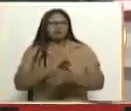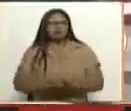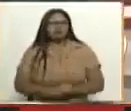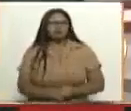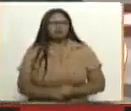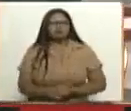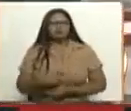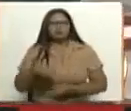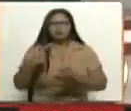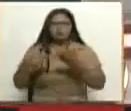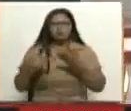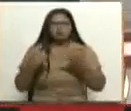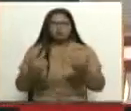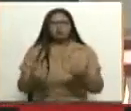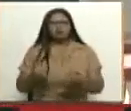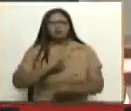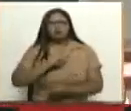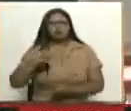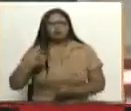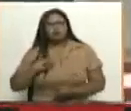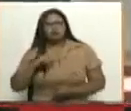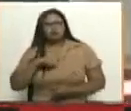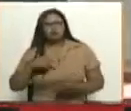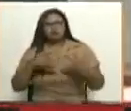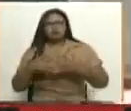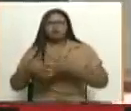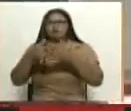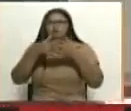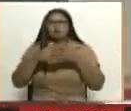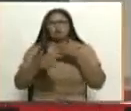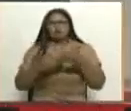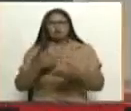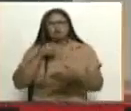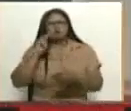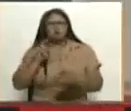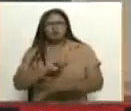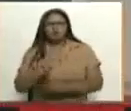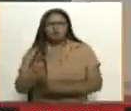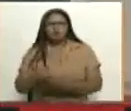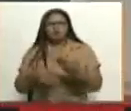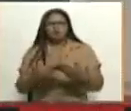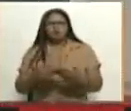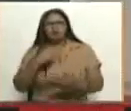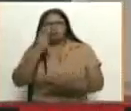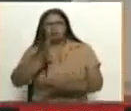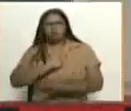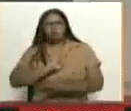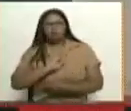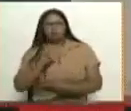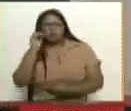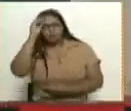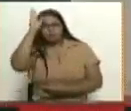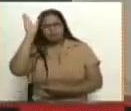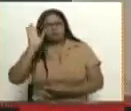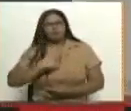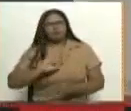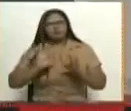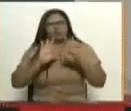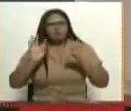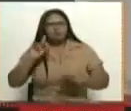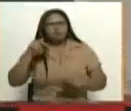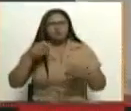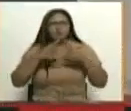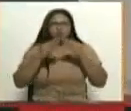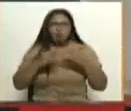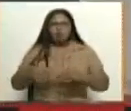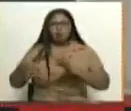elemento dependiente de los Estados Unidos, sino como una república con voz propia que tiene la capacidad de relacionarse con todo el